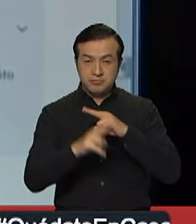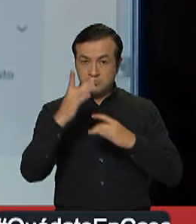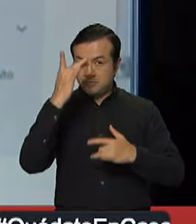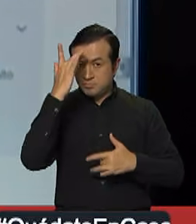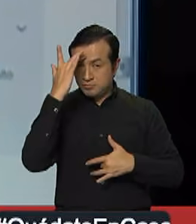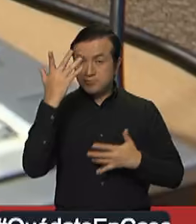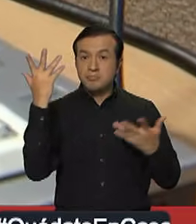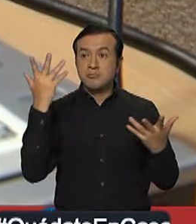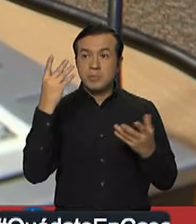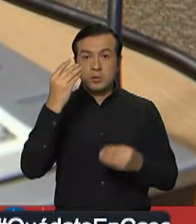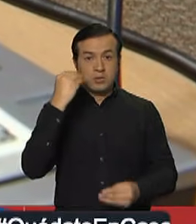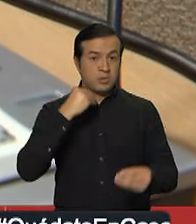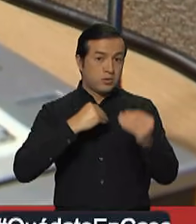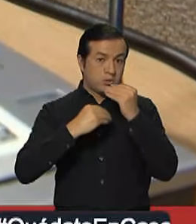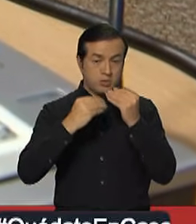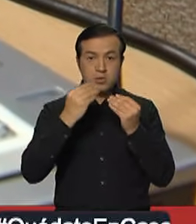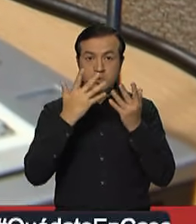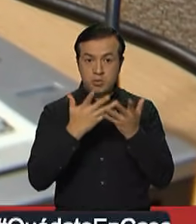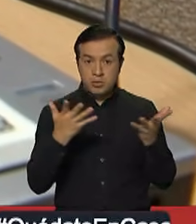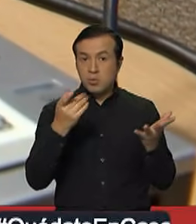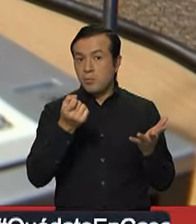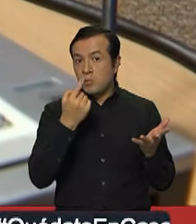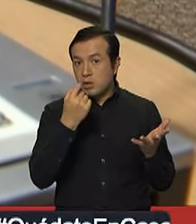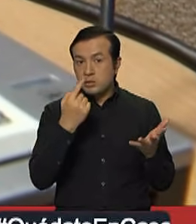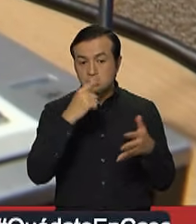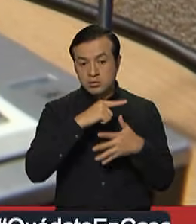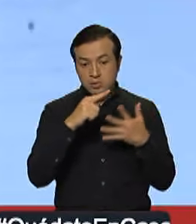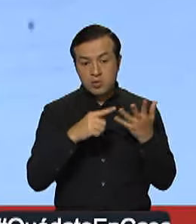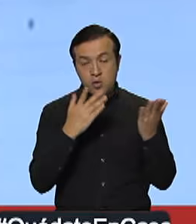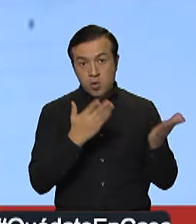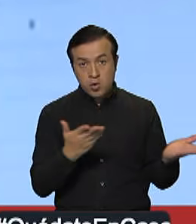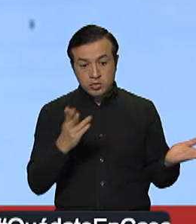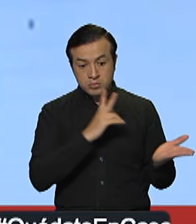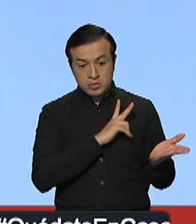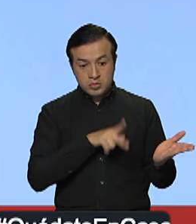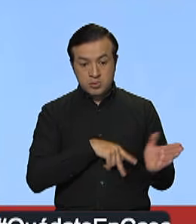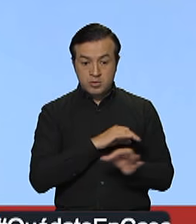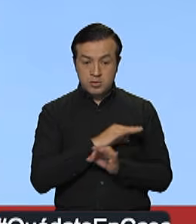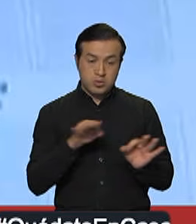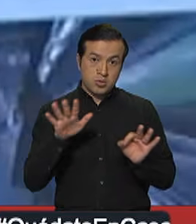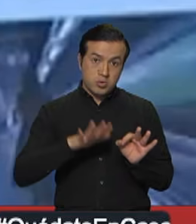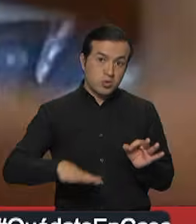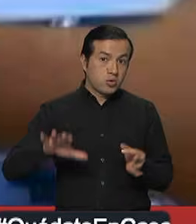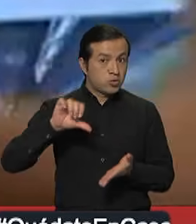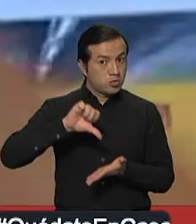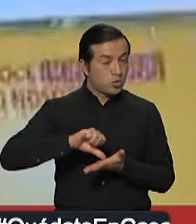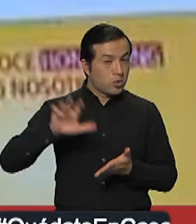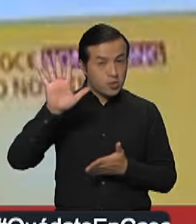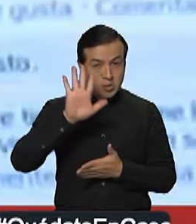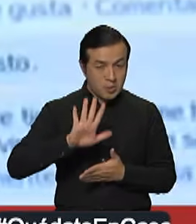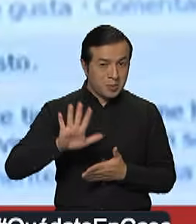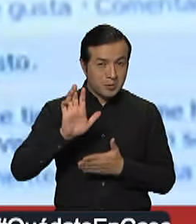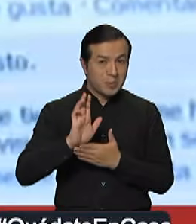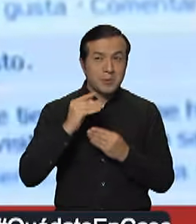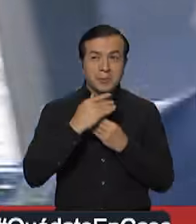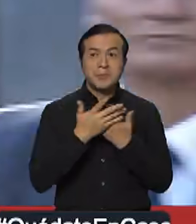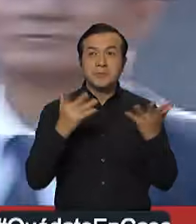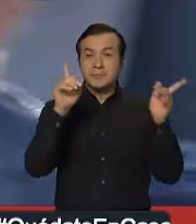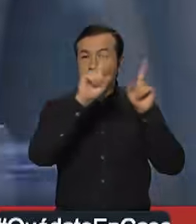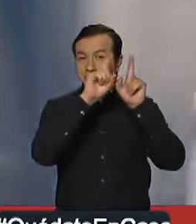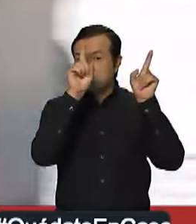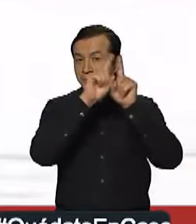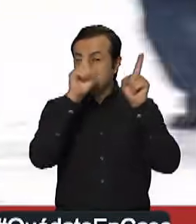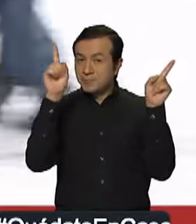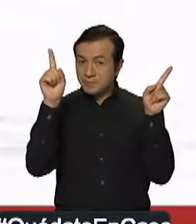el abastecimiento de alimentos, víveres, medicinas y bienes de higiene personal en las ciudades principales del país a través de empresas de